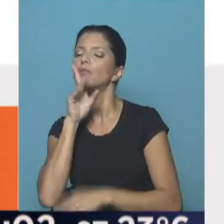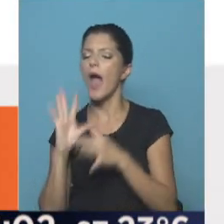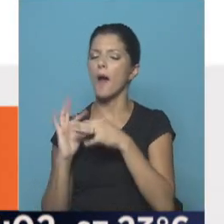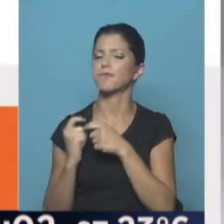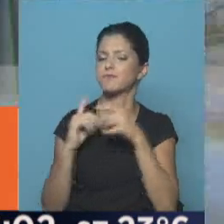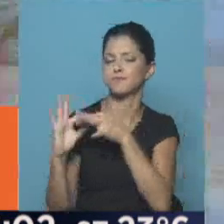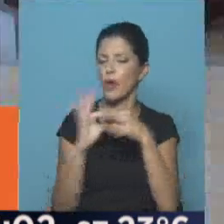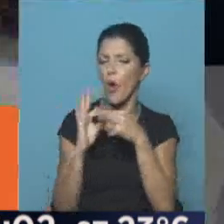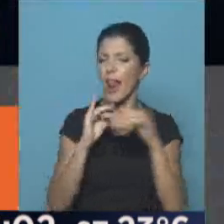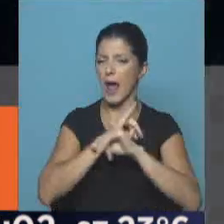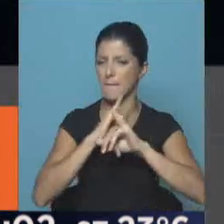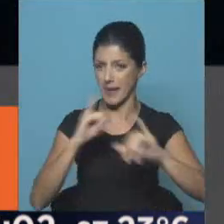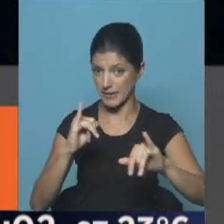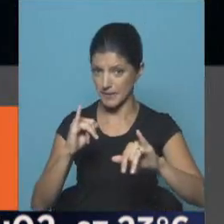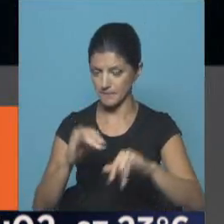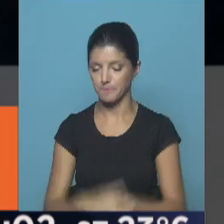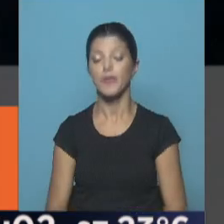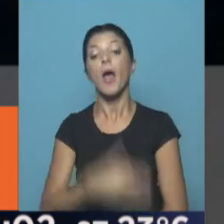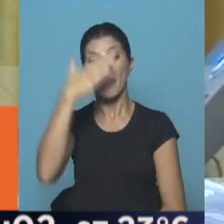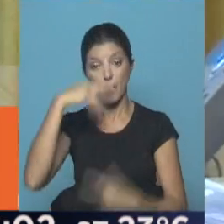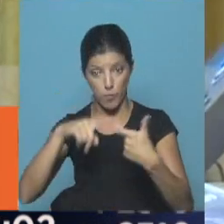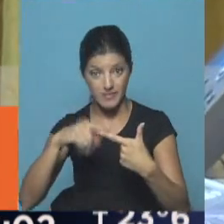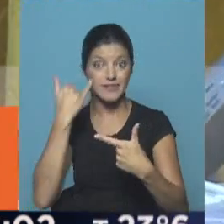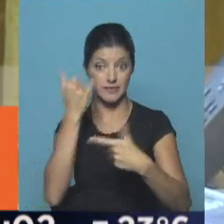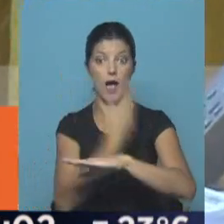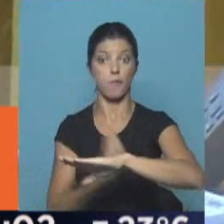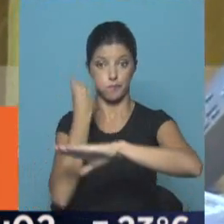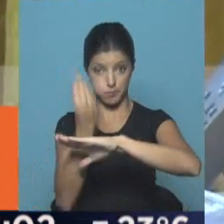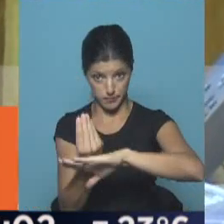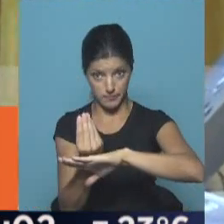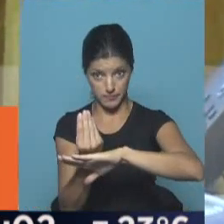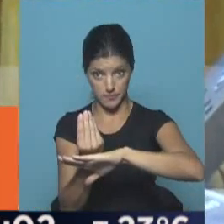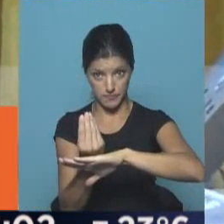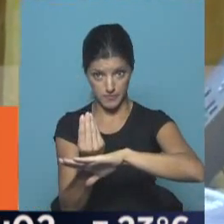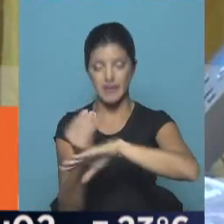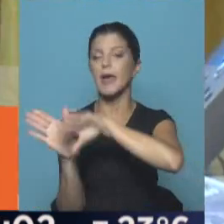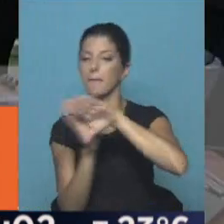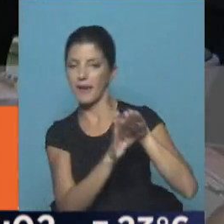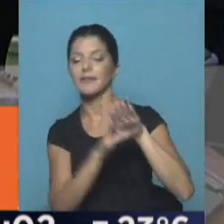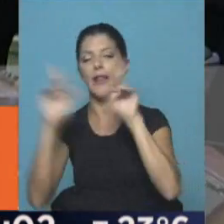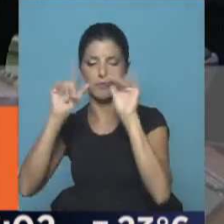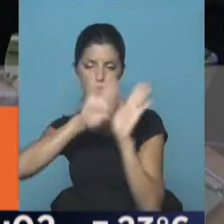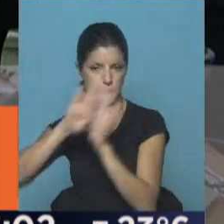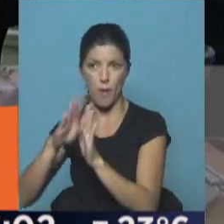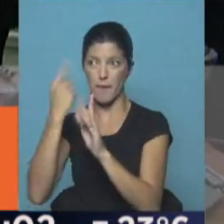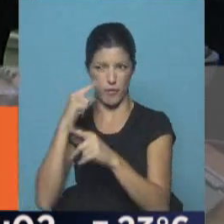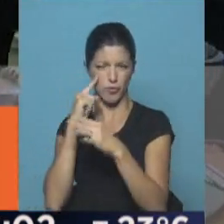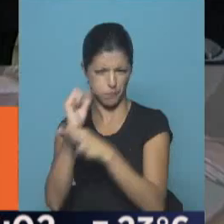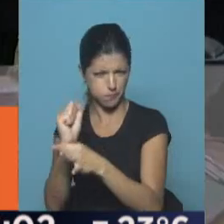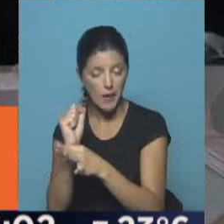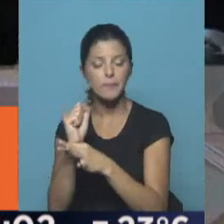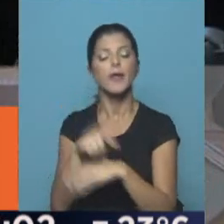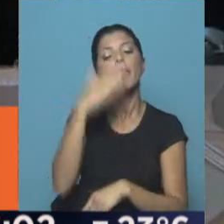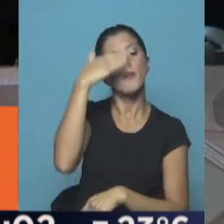electoral. Luego, ya en el Salón Oval y lejos de los reality televisivos que le dieron fama, Trump recibió un